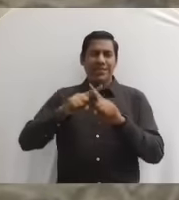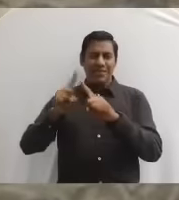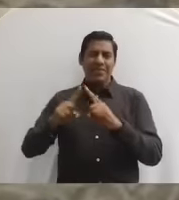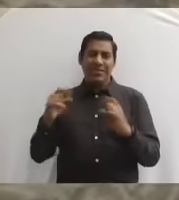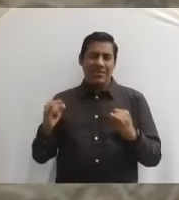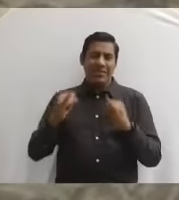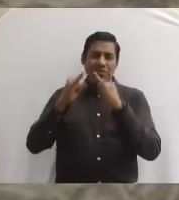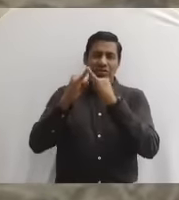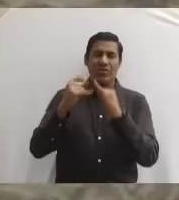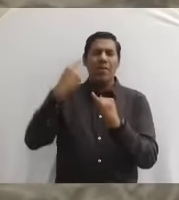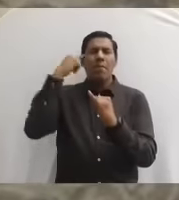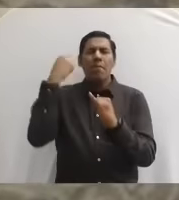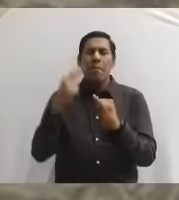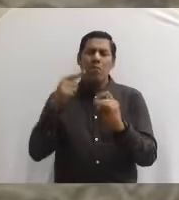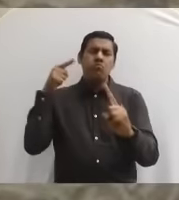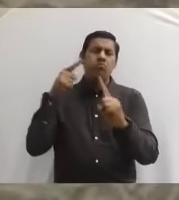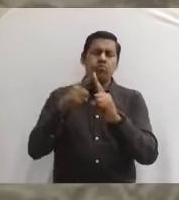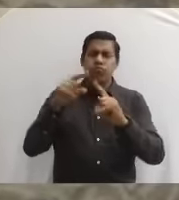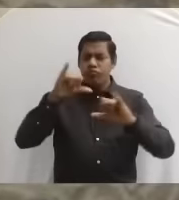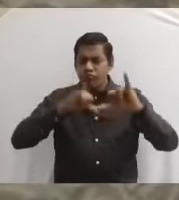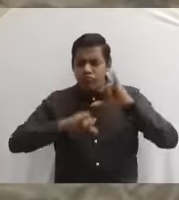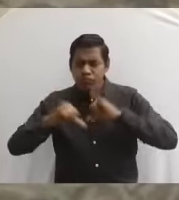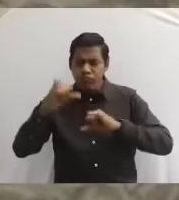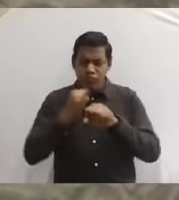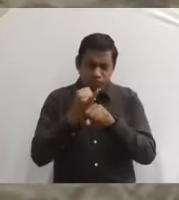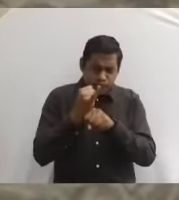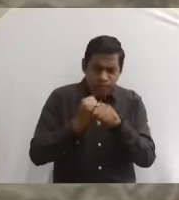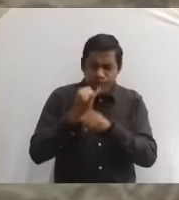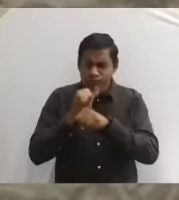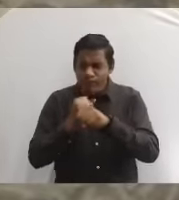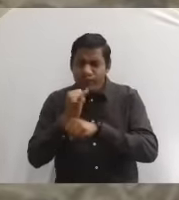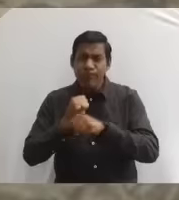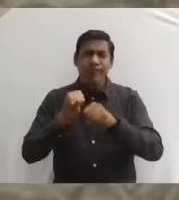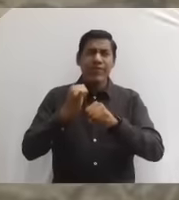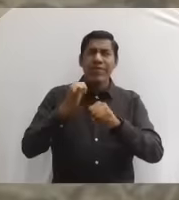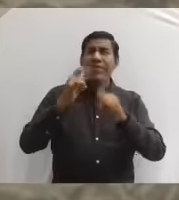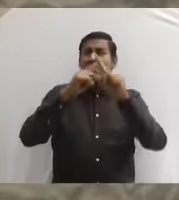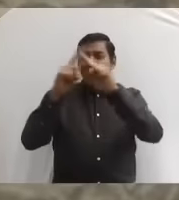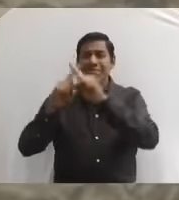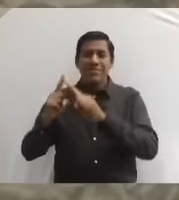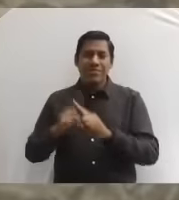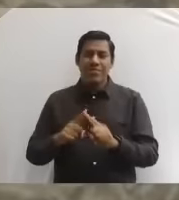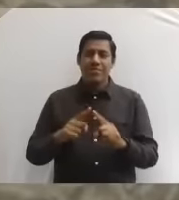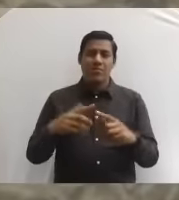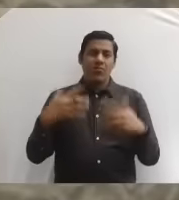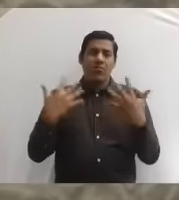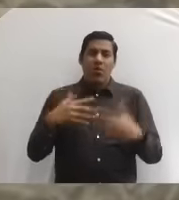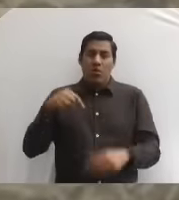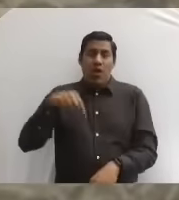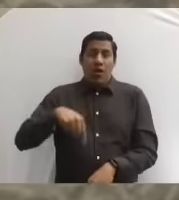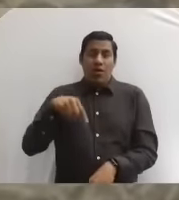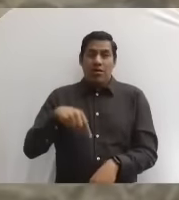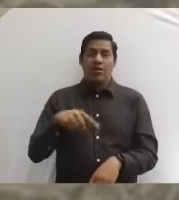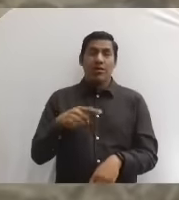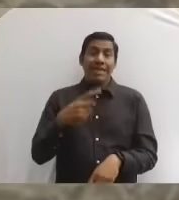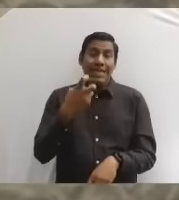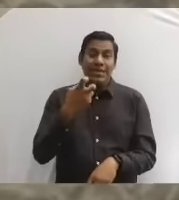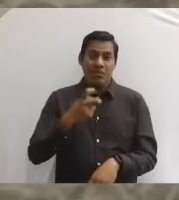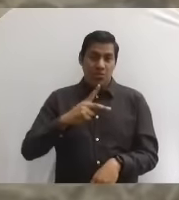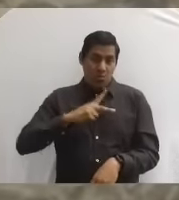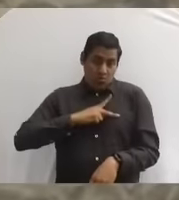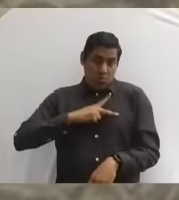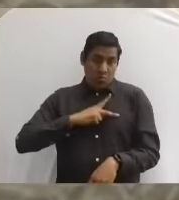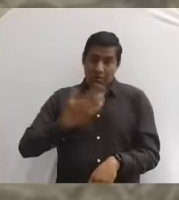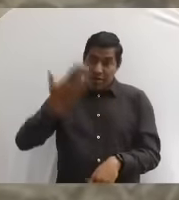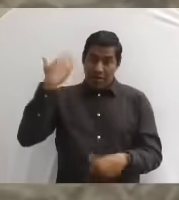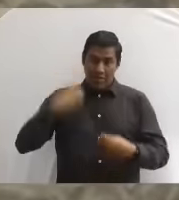muchas instituciones de investigación. Y como saben, pues mucho tiempo de mi vida me